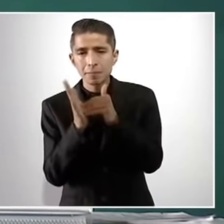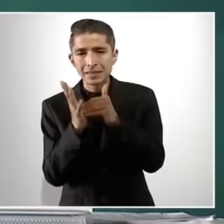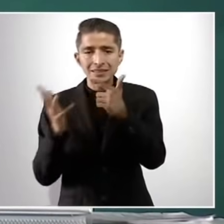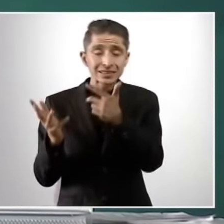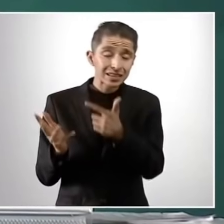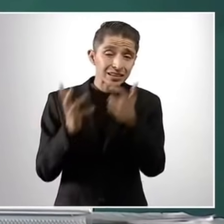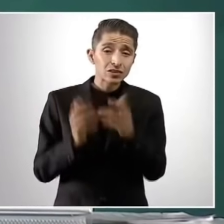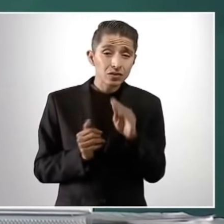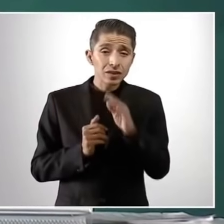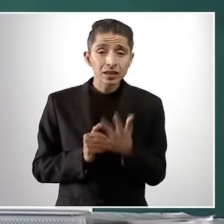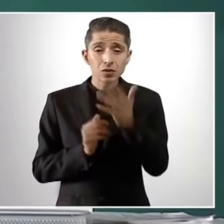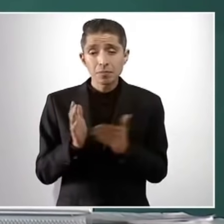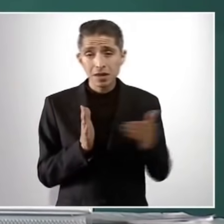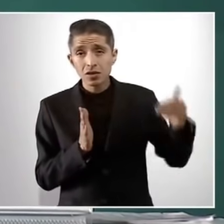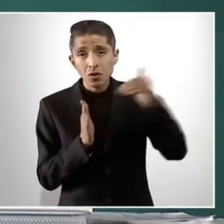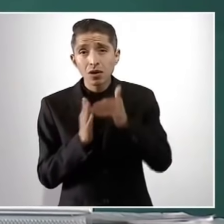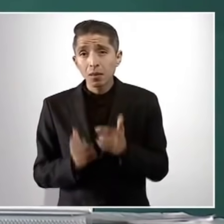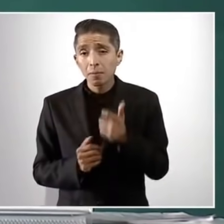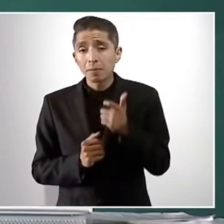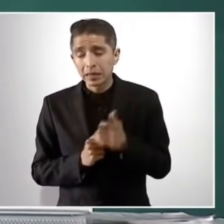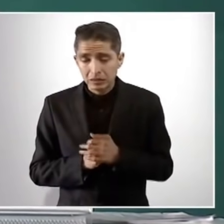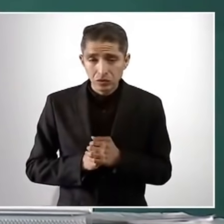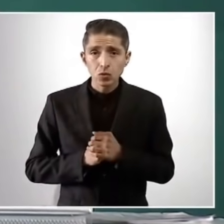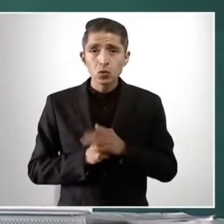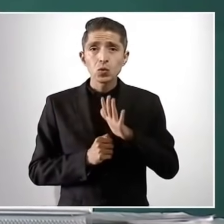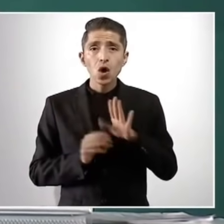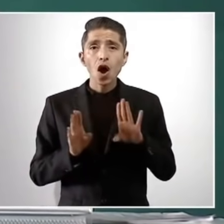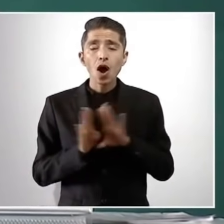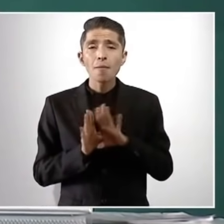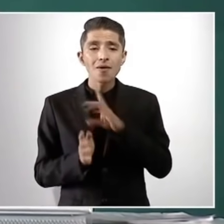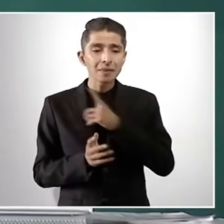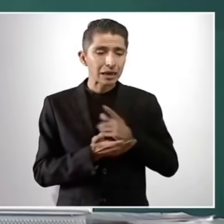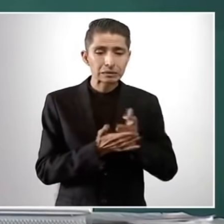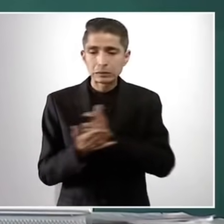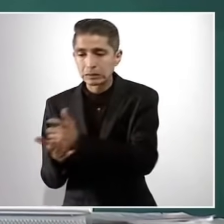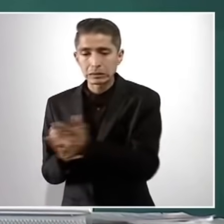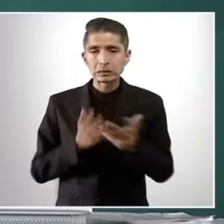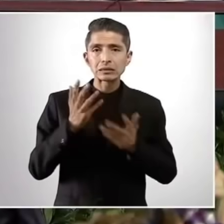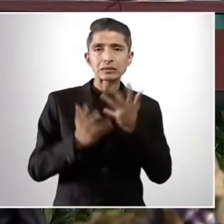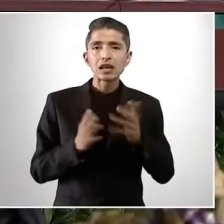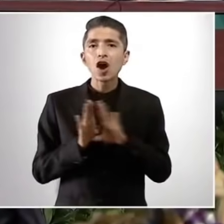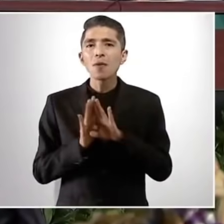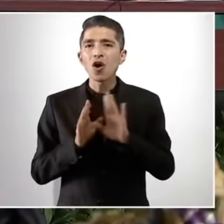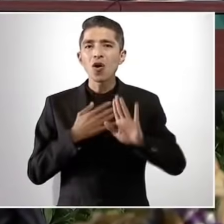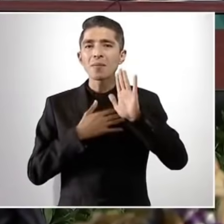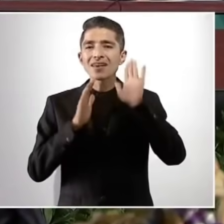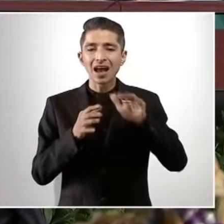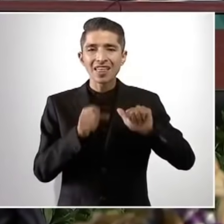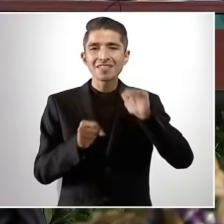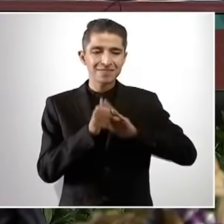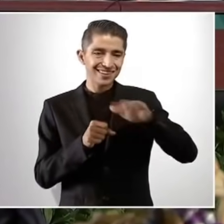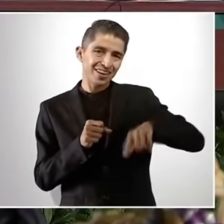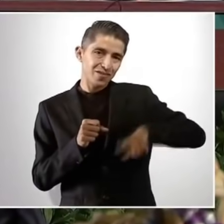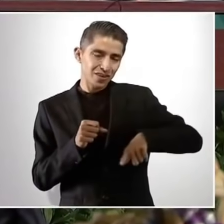18 mil 795 millones de pesos de déficit presupuestal, es decir, compromisos que tiene la